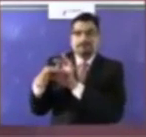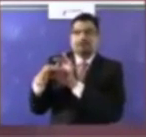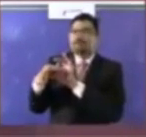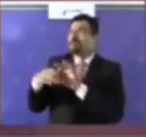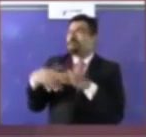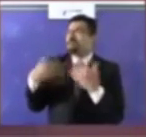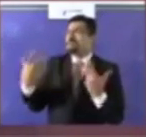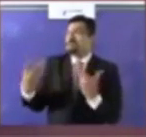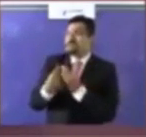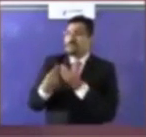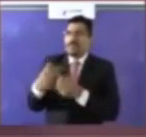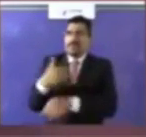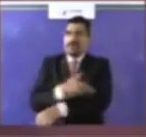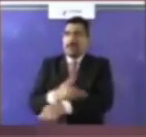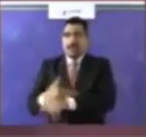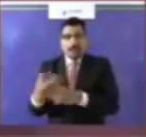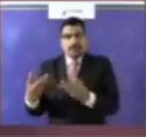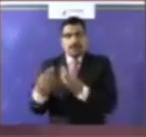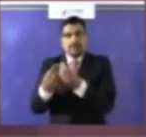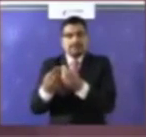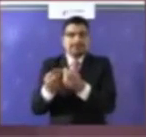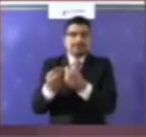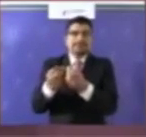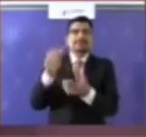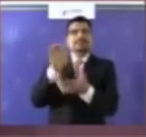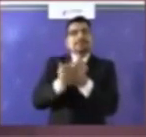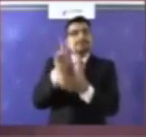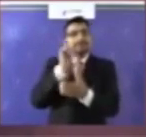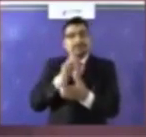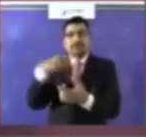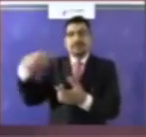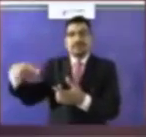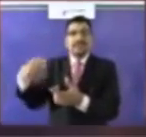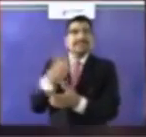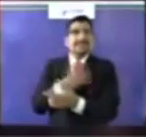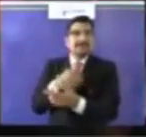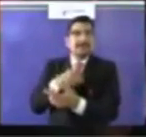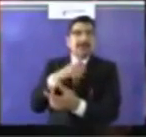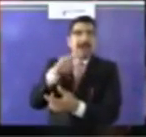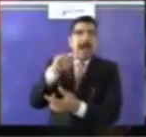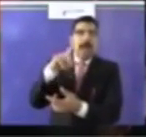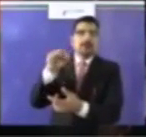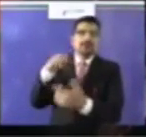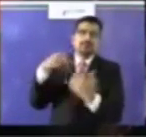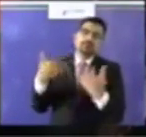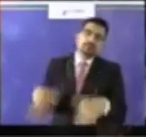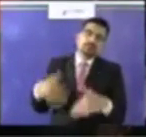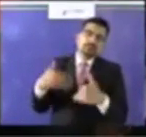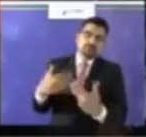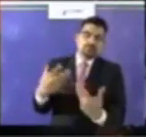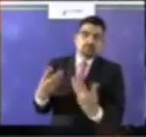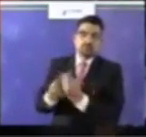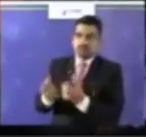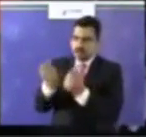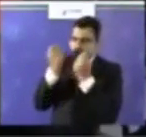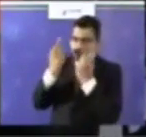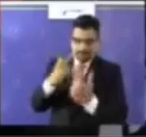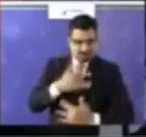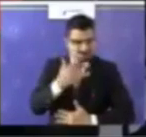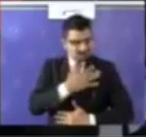lazos de familia con la esposa y los hijos de Carlos. Y es para mí un verdadero